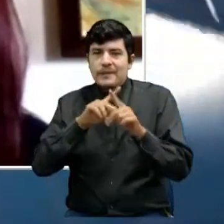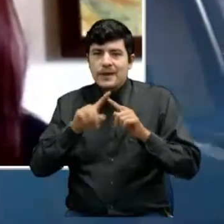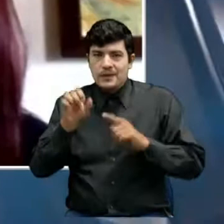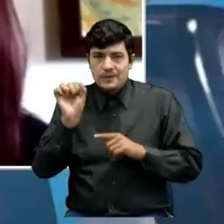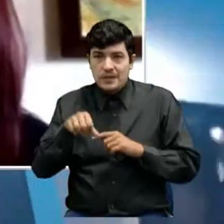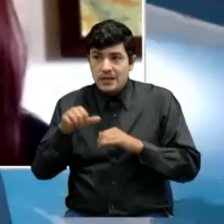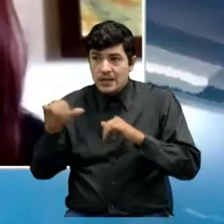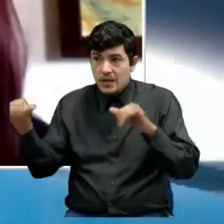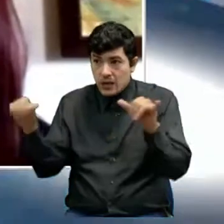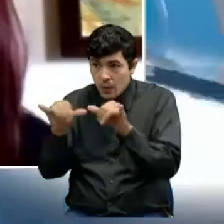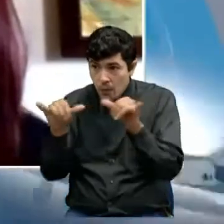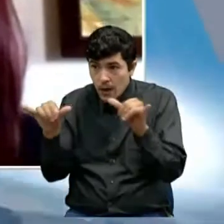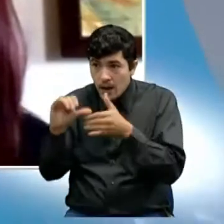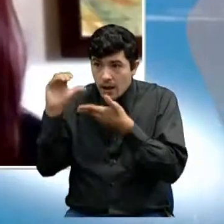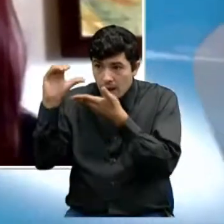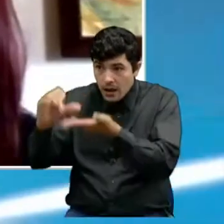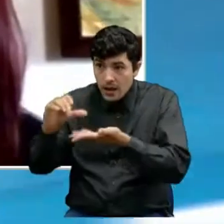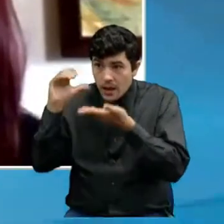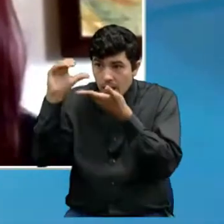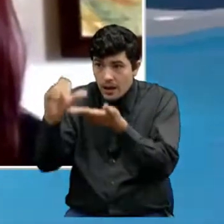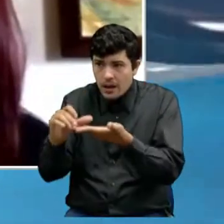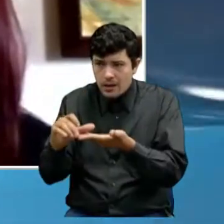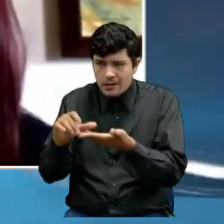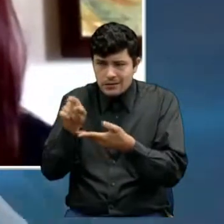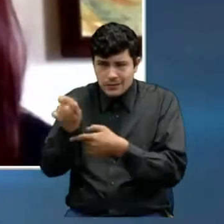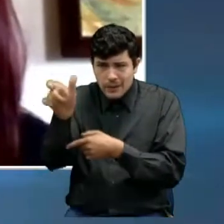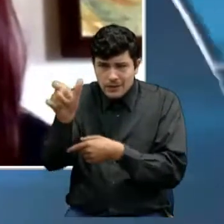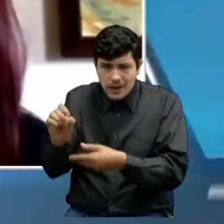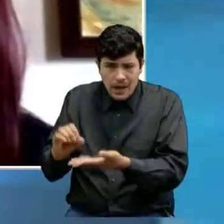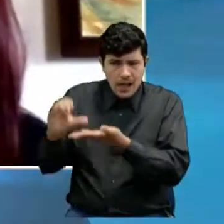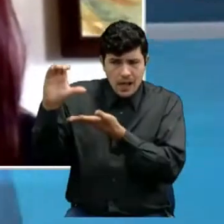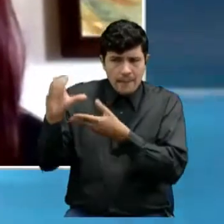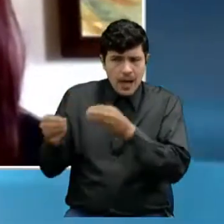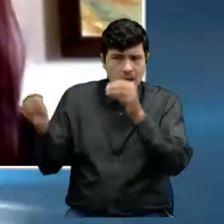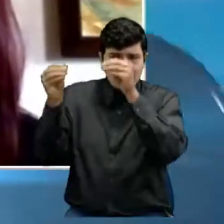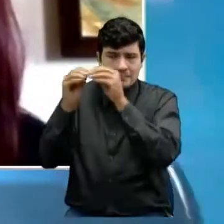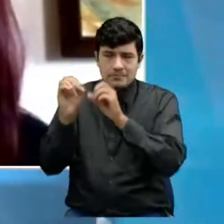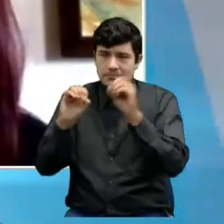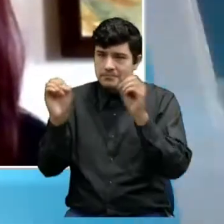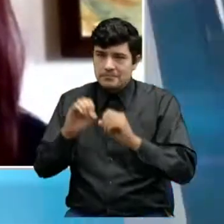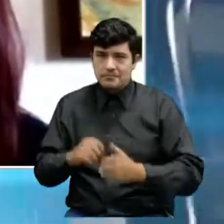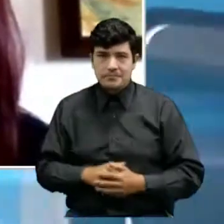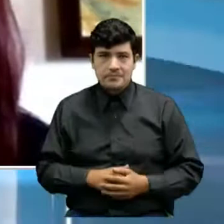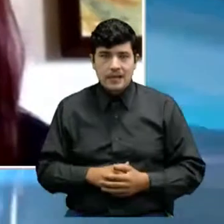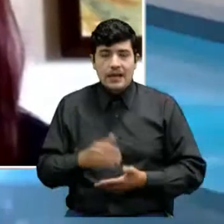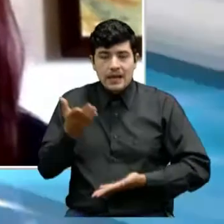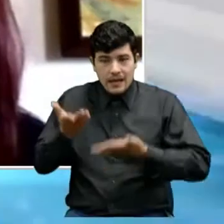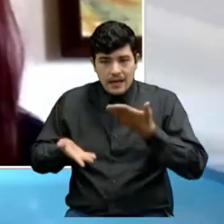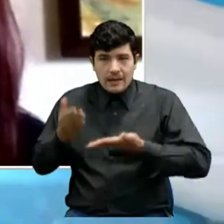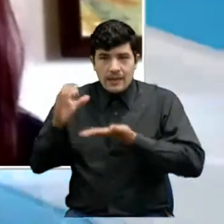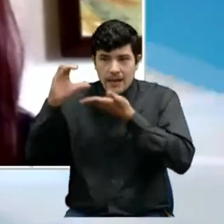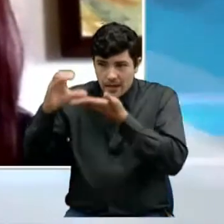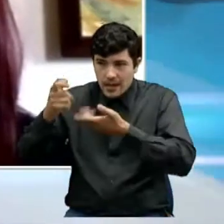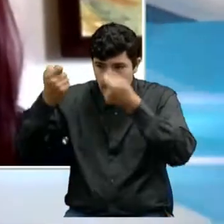eran los mismos salarios, pues no tendría por qué haber diferencia. El criterio de liquidación debe ser el